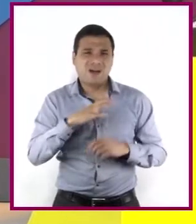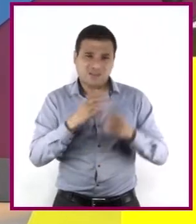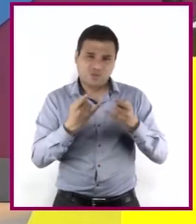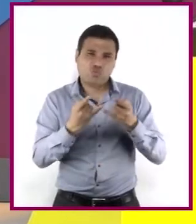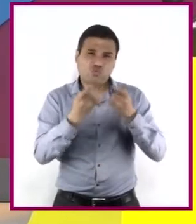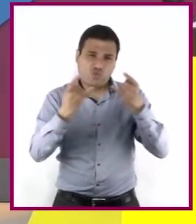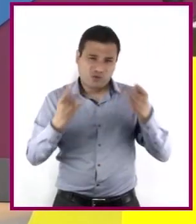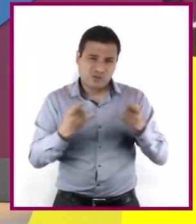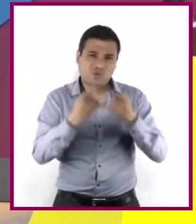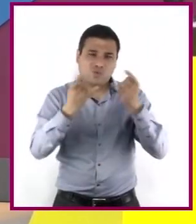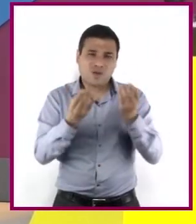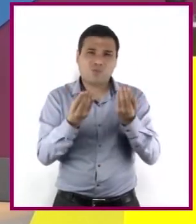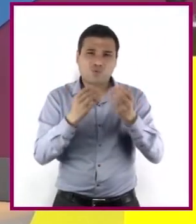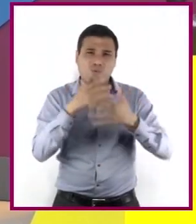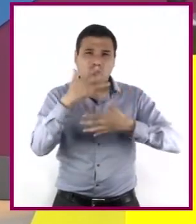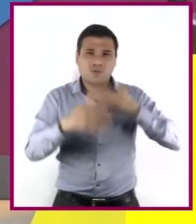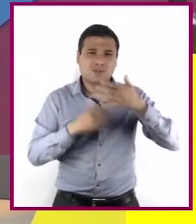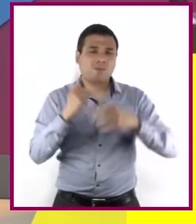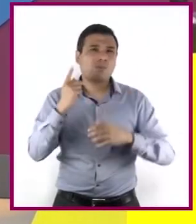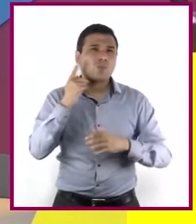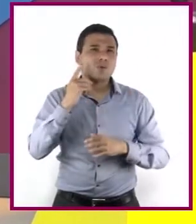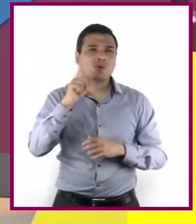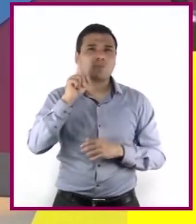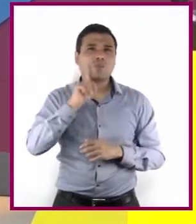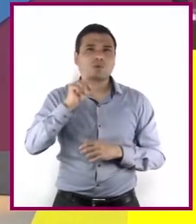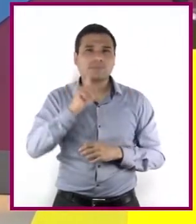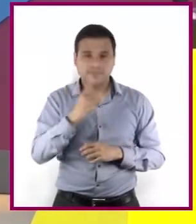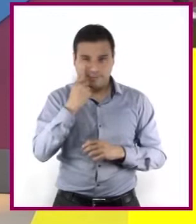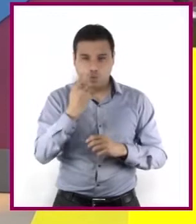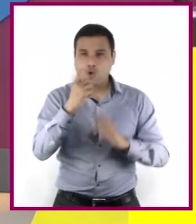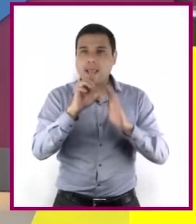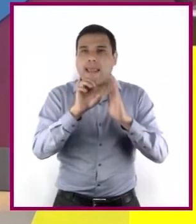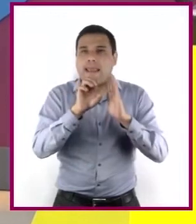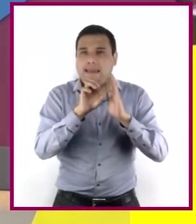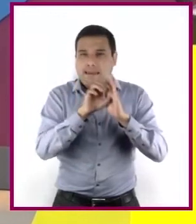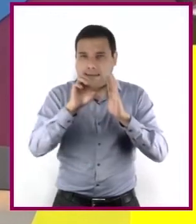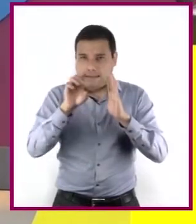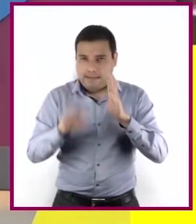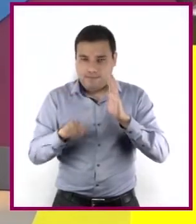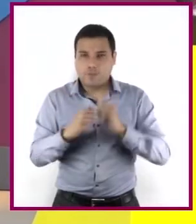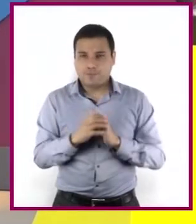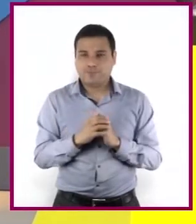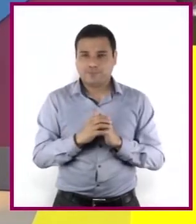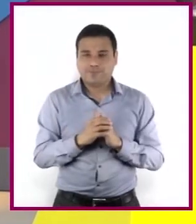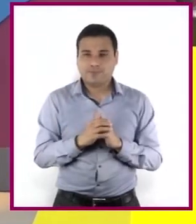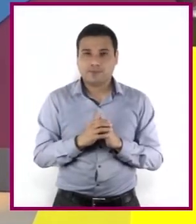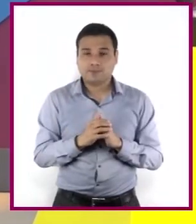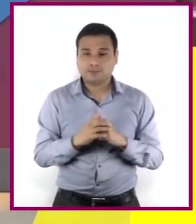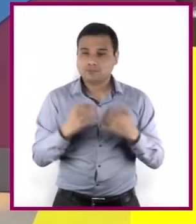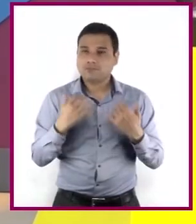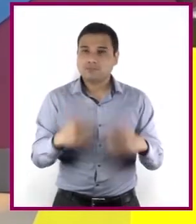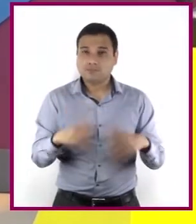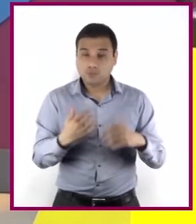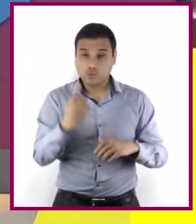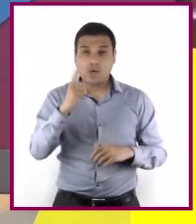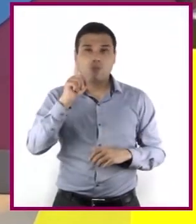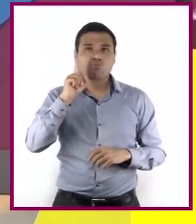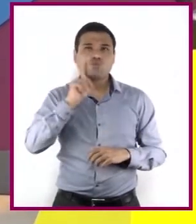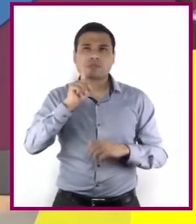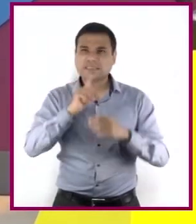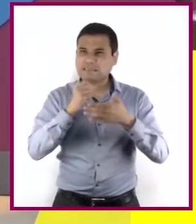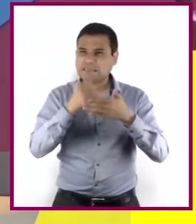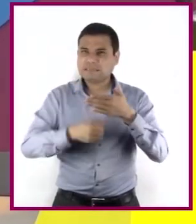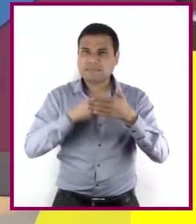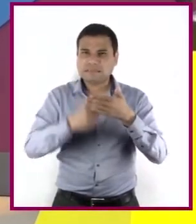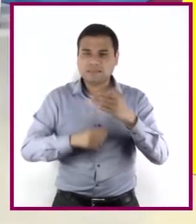en México. Uno de los ejemplos más representativos en las mujeres que han luchado por la igualdad es el caso